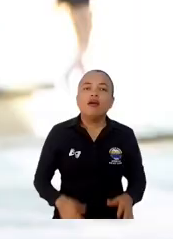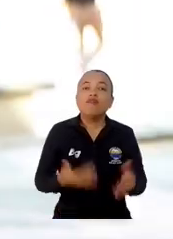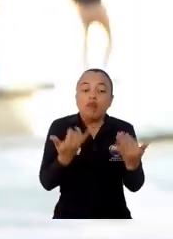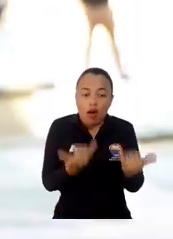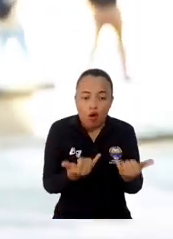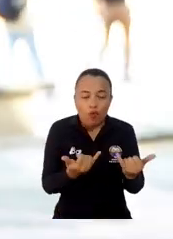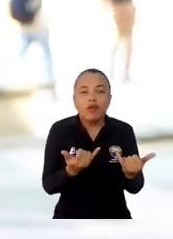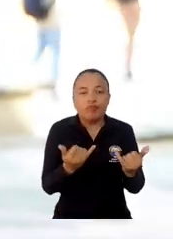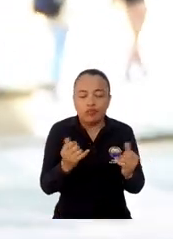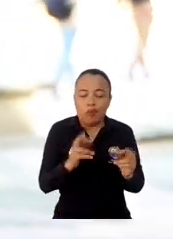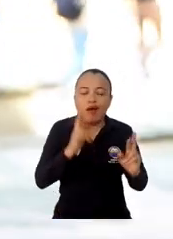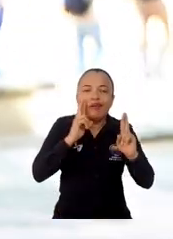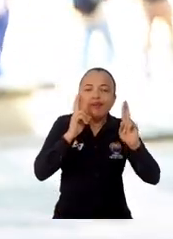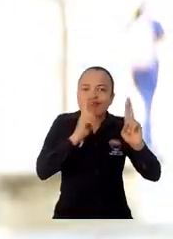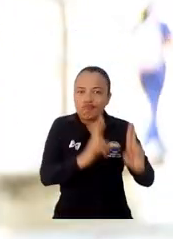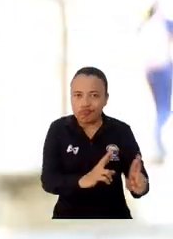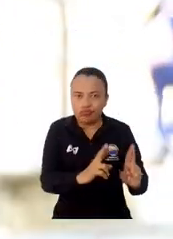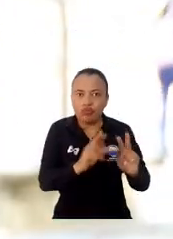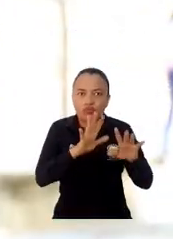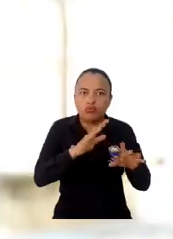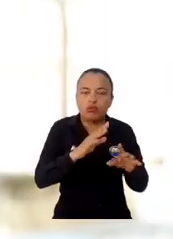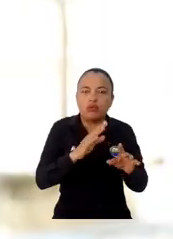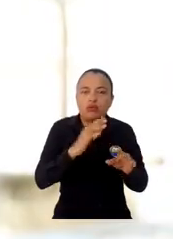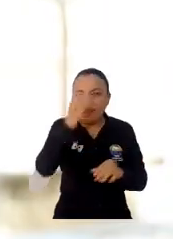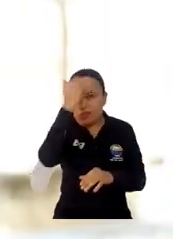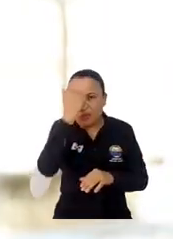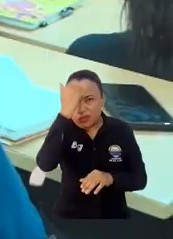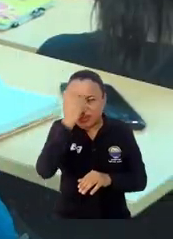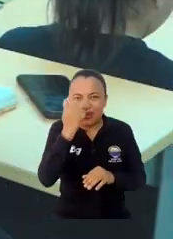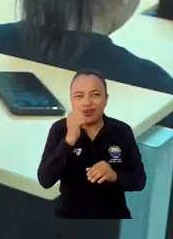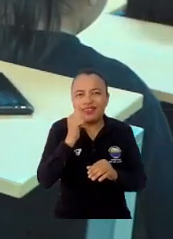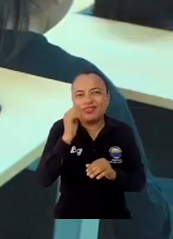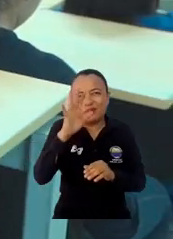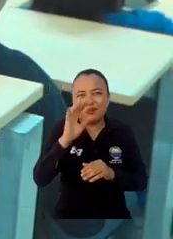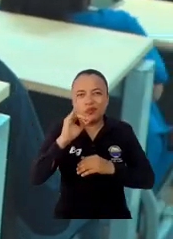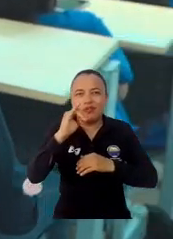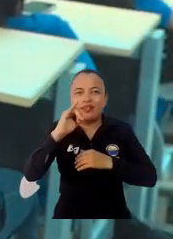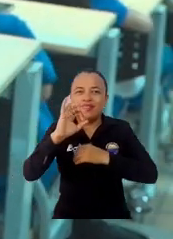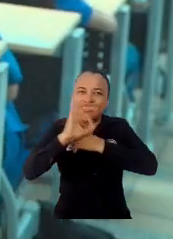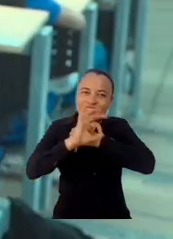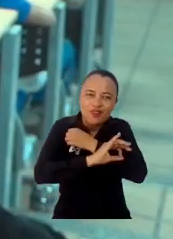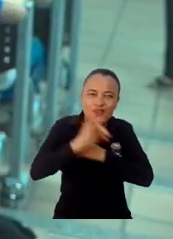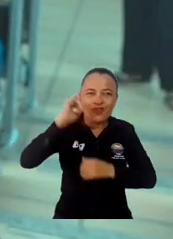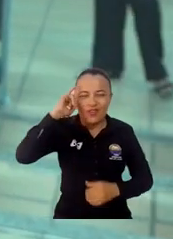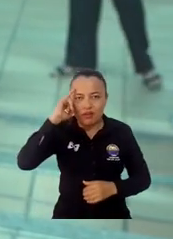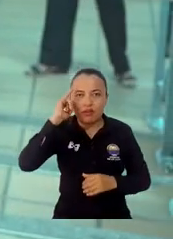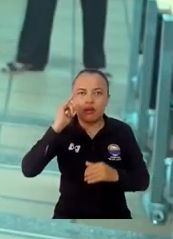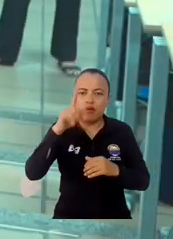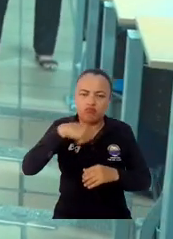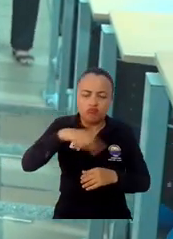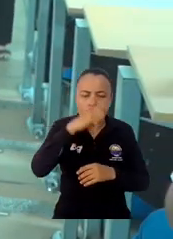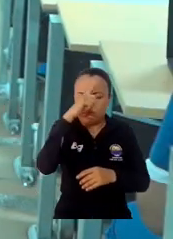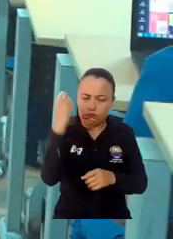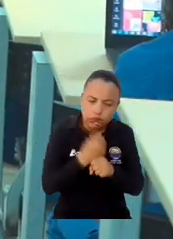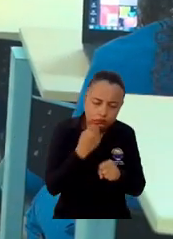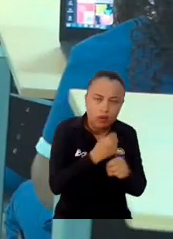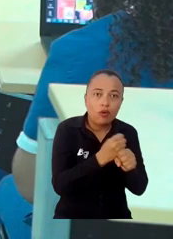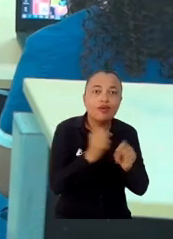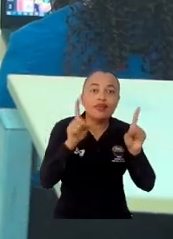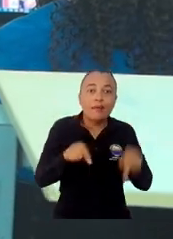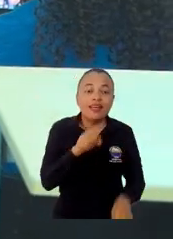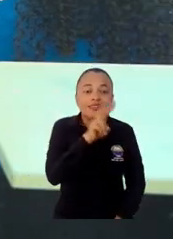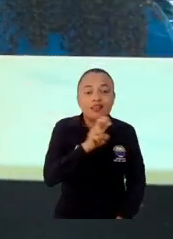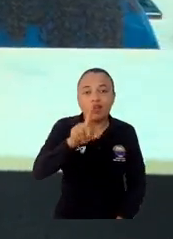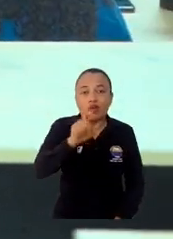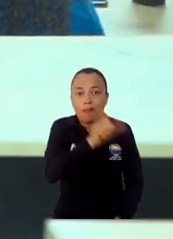Este logro es un reconocimiento al trabajo que realizan los docentes del programa de psicología por su entrega, pero sobre todo a